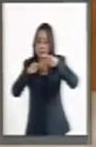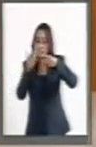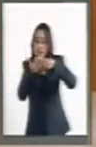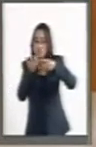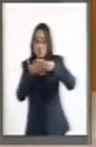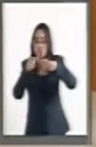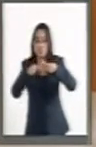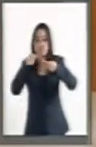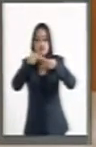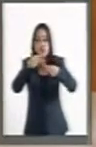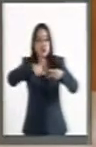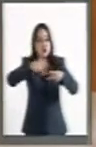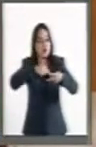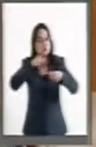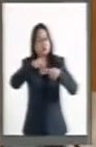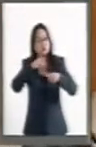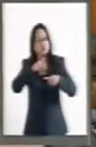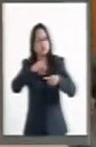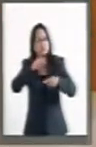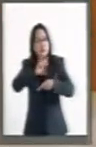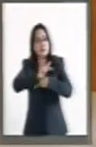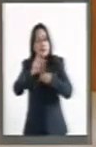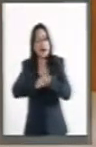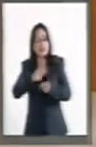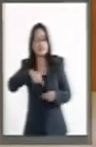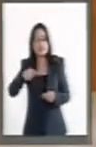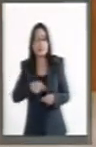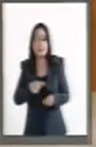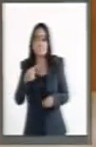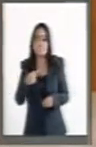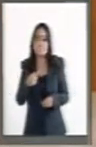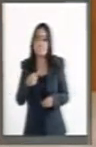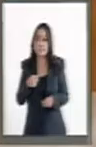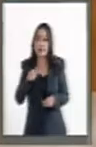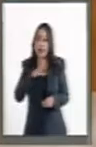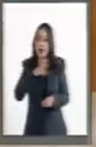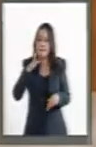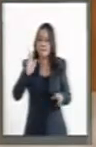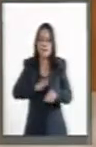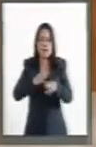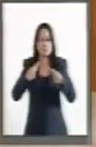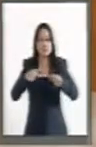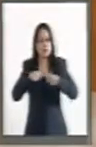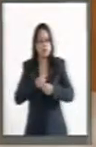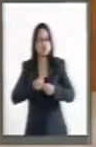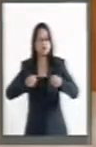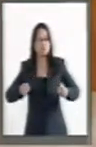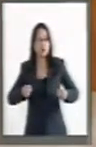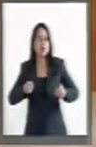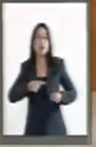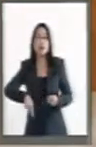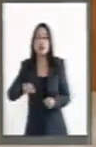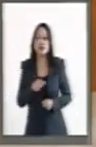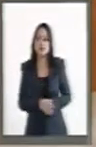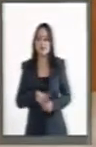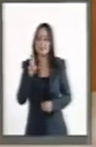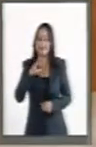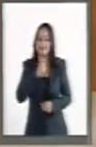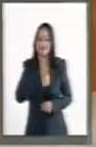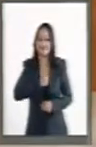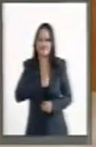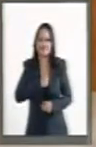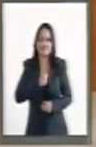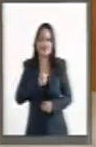Unidos, como el país que padece mayor obesidad. Según también, desafortunadamente, la